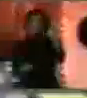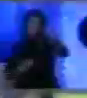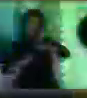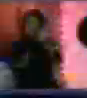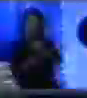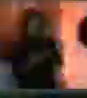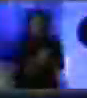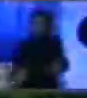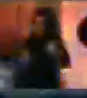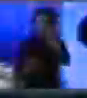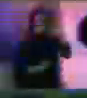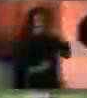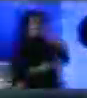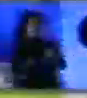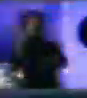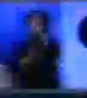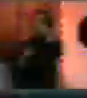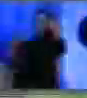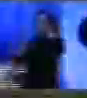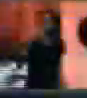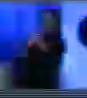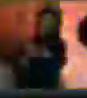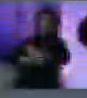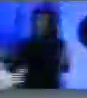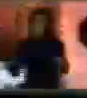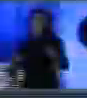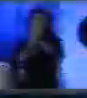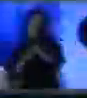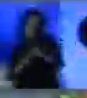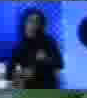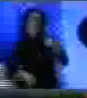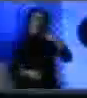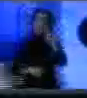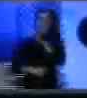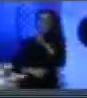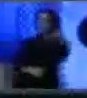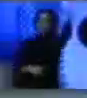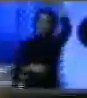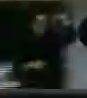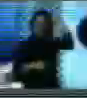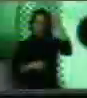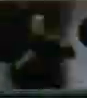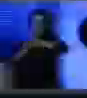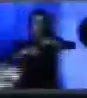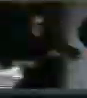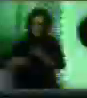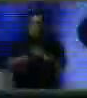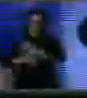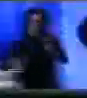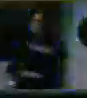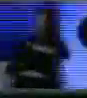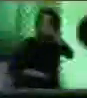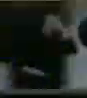una misión de paz. Por la tele veo talibanes, un montón de funerales, que